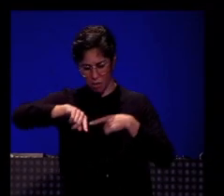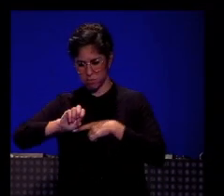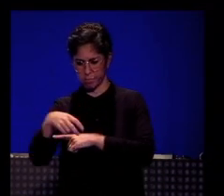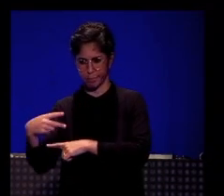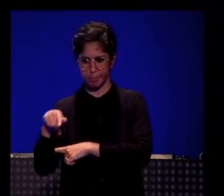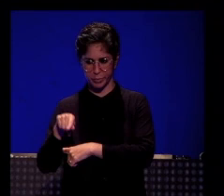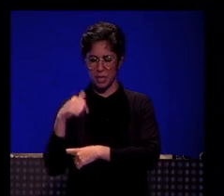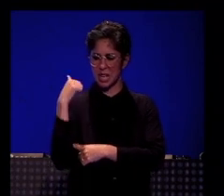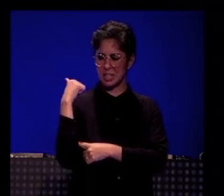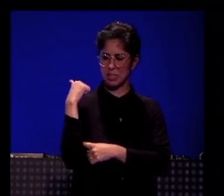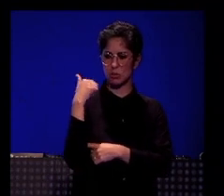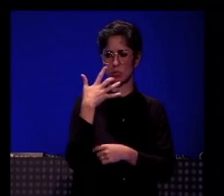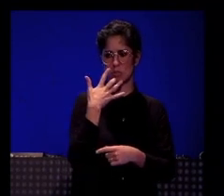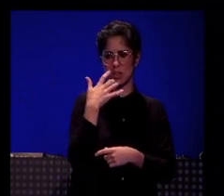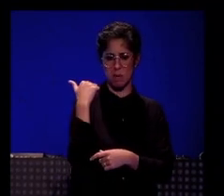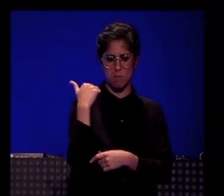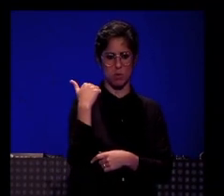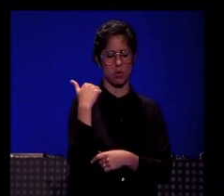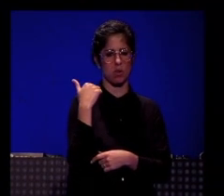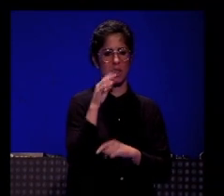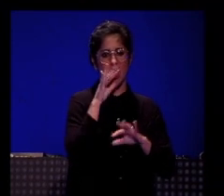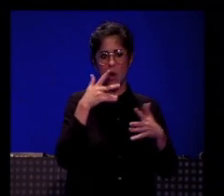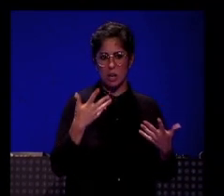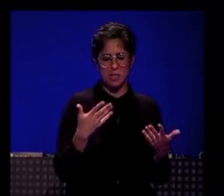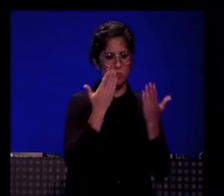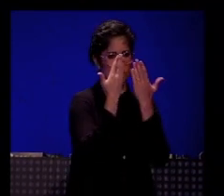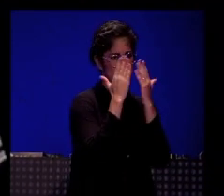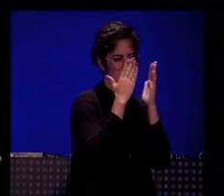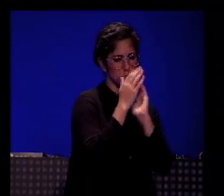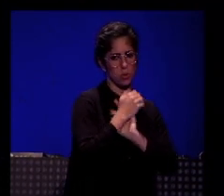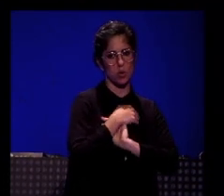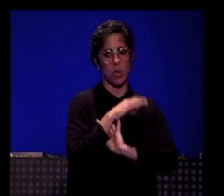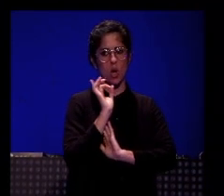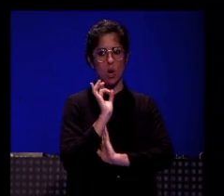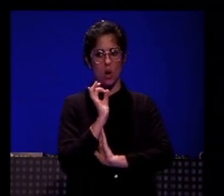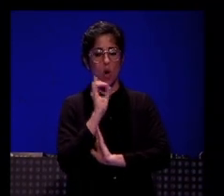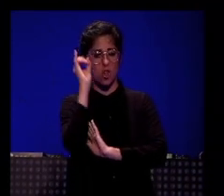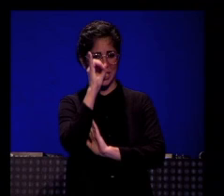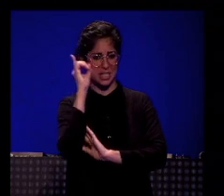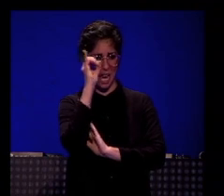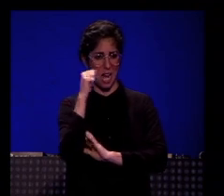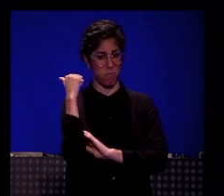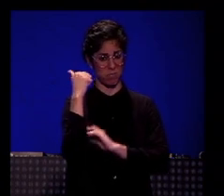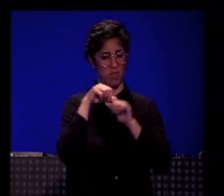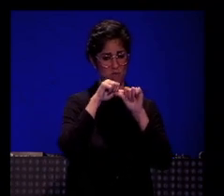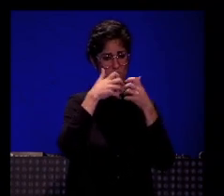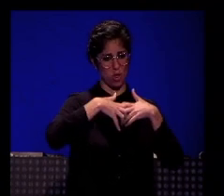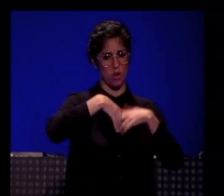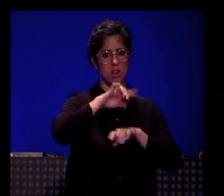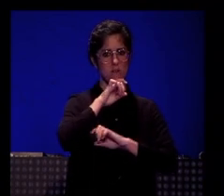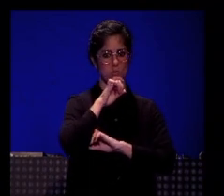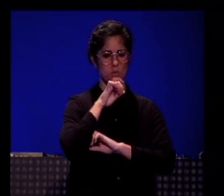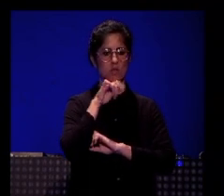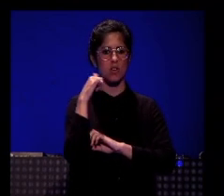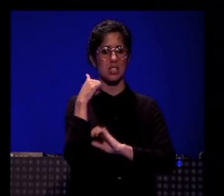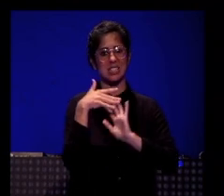funciona actualmente el algoritmo o de facebook o los algoritmos de instagram qué quiere decir esto que estamos controlados por